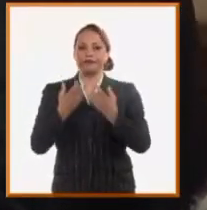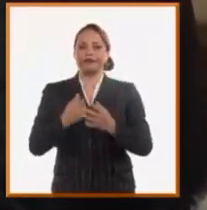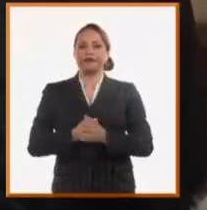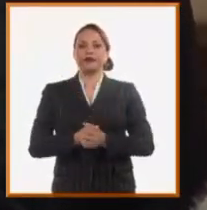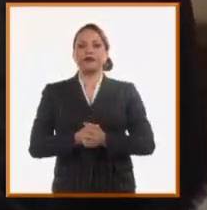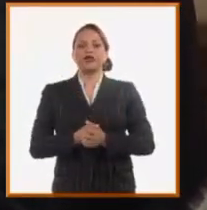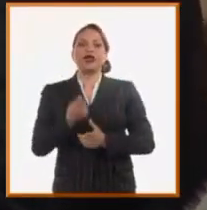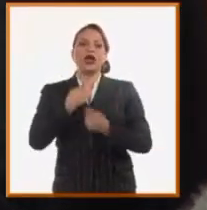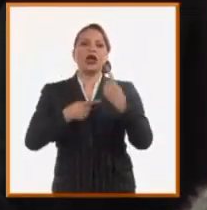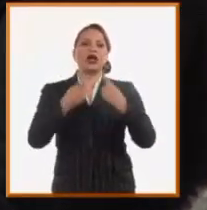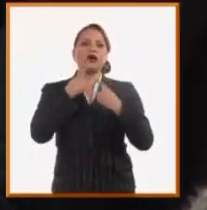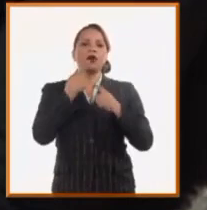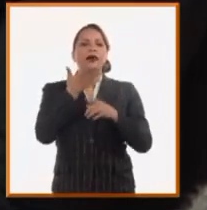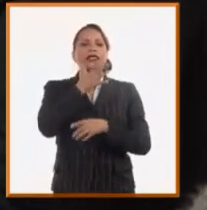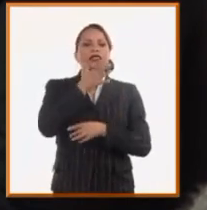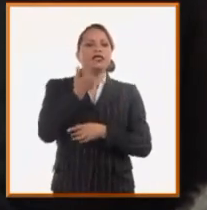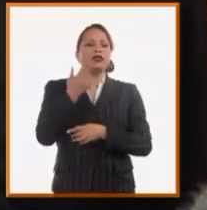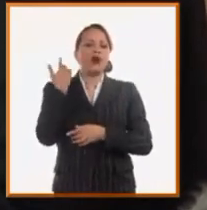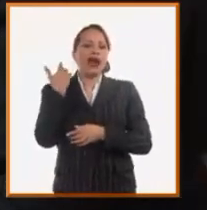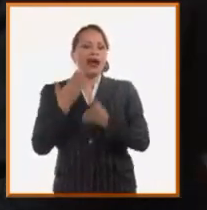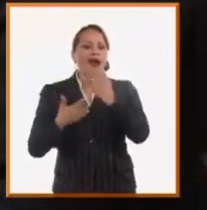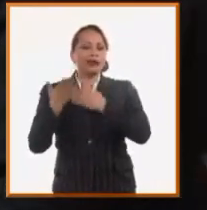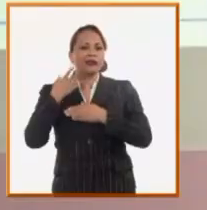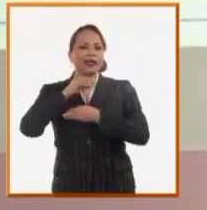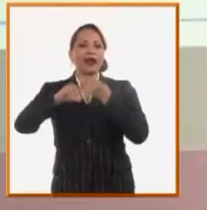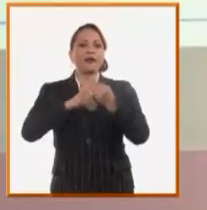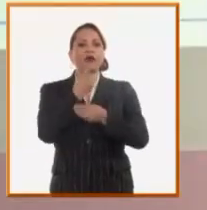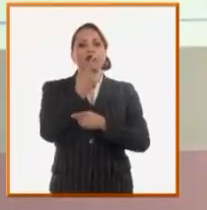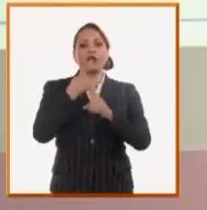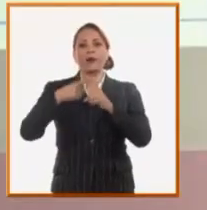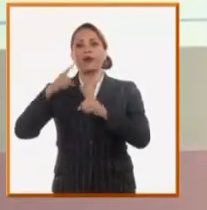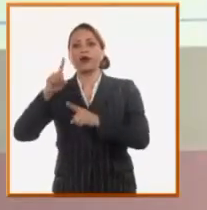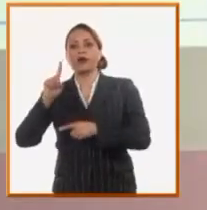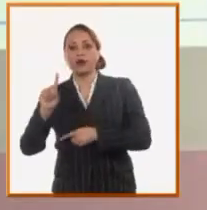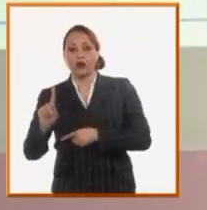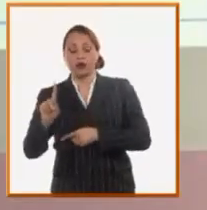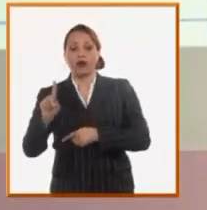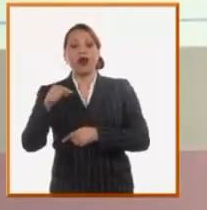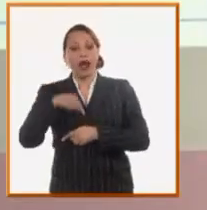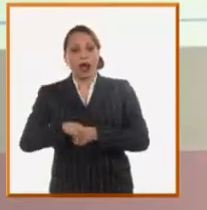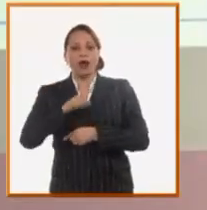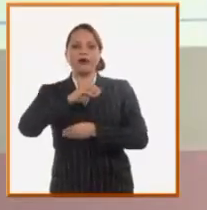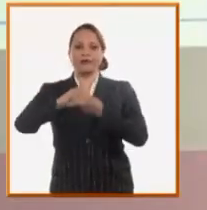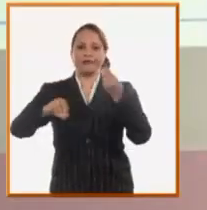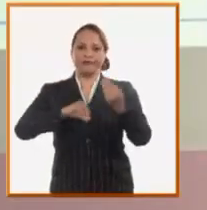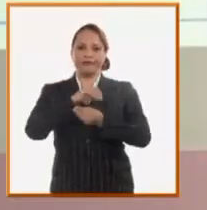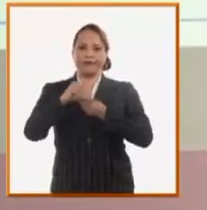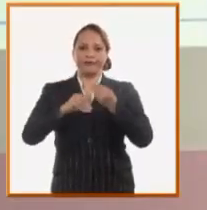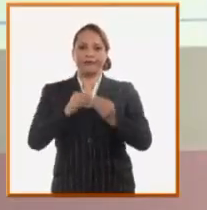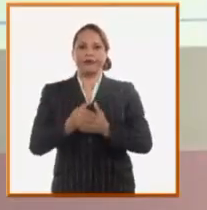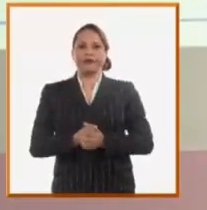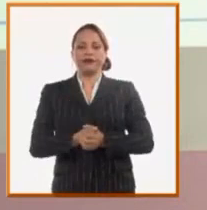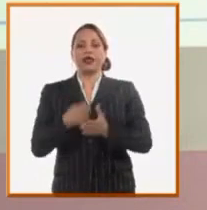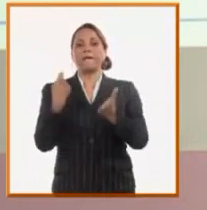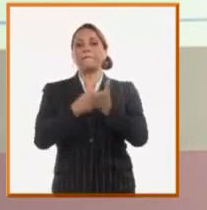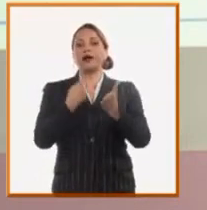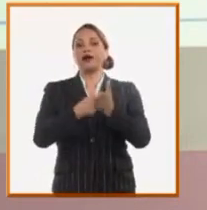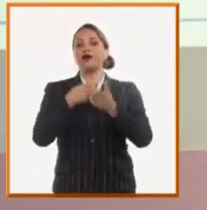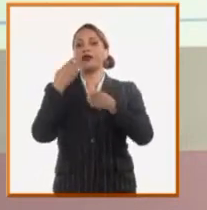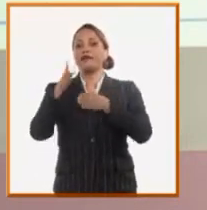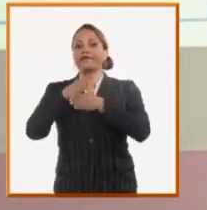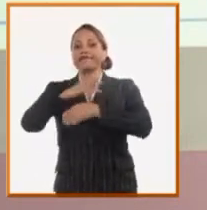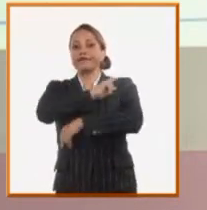escenario muy parecido al que teníamos con el tipo de cambio 1 por 1. Bueno, está la medida de potenciar el comercio electrónico con pagos desde el exterior. A